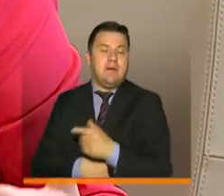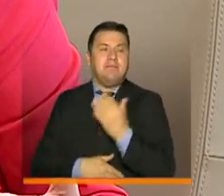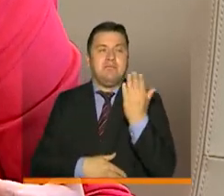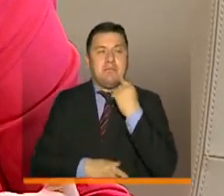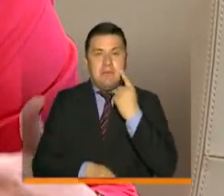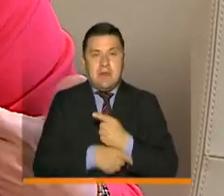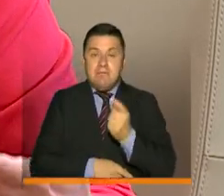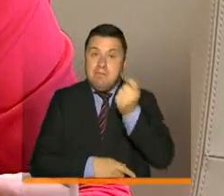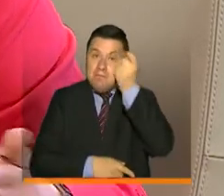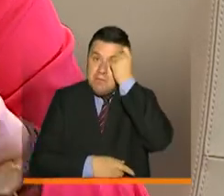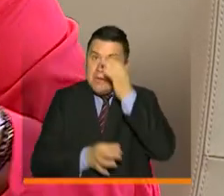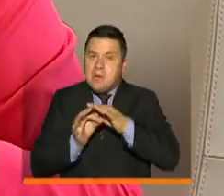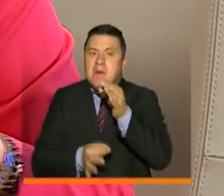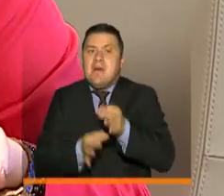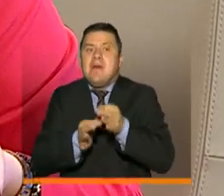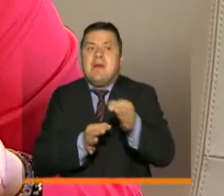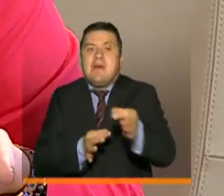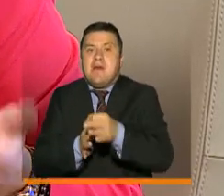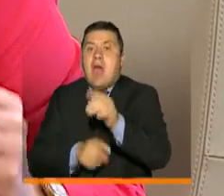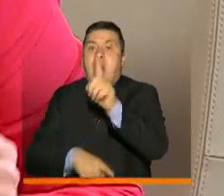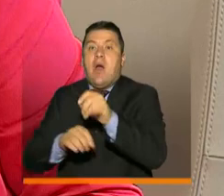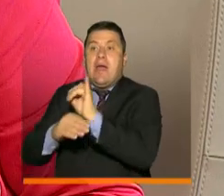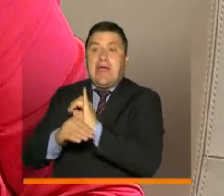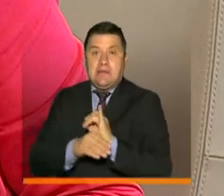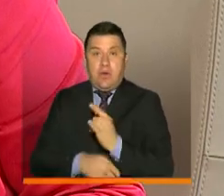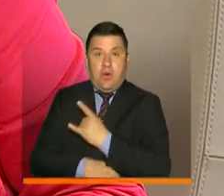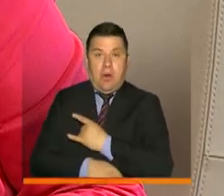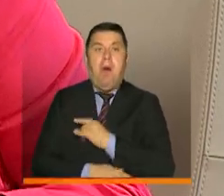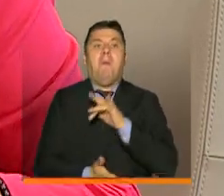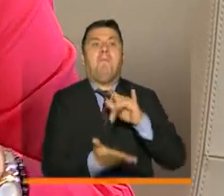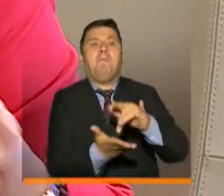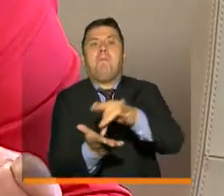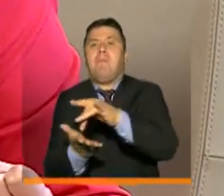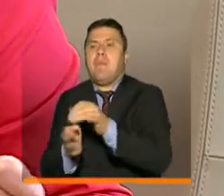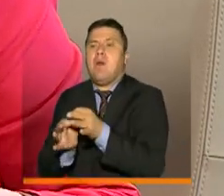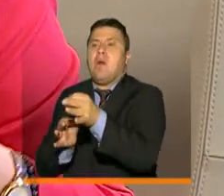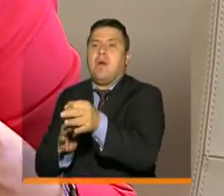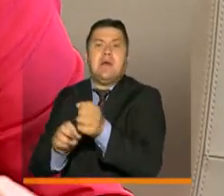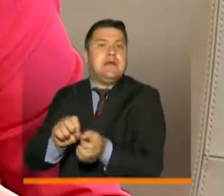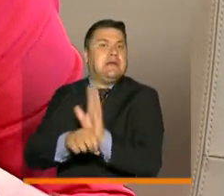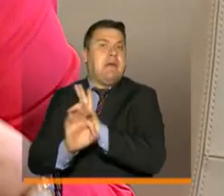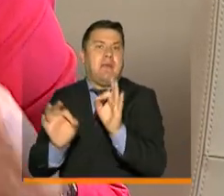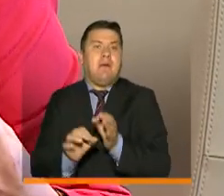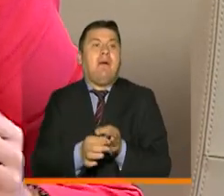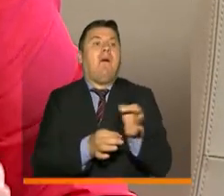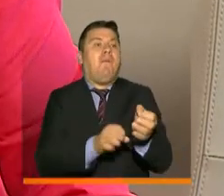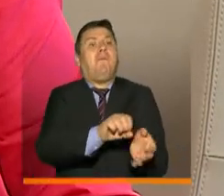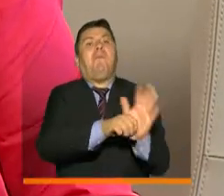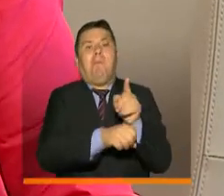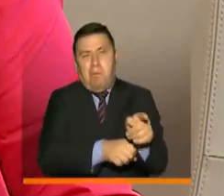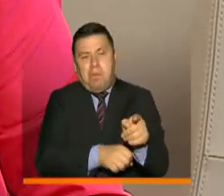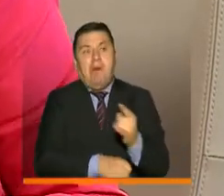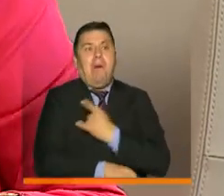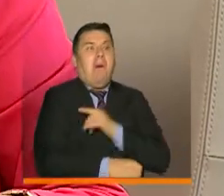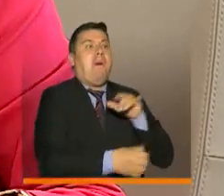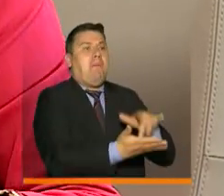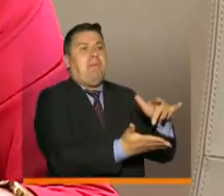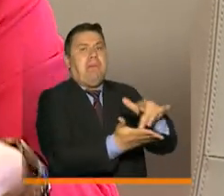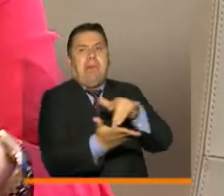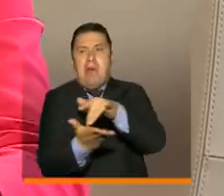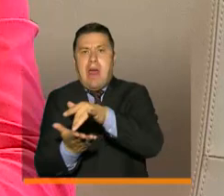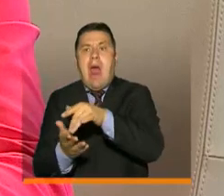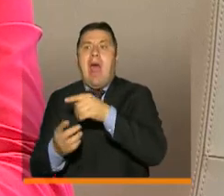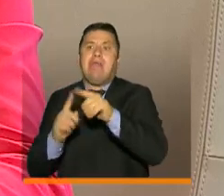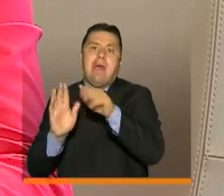dice, teniendo en cuenta las regiones, porque estas instituciones tienen presencia en municipios o no COVID o con presencia moderada o con afectación alta. Y